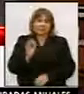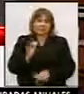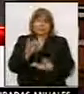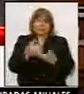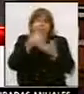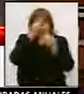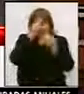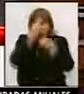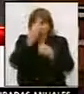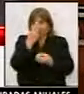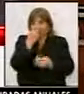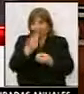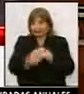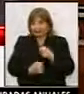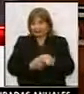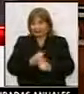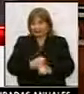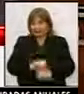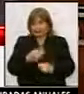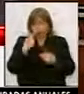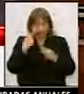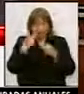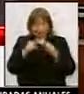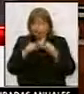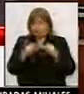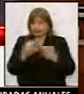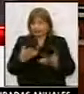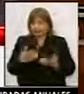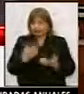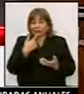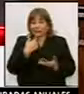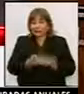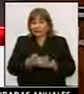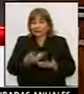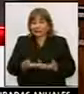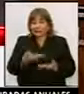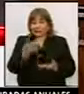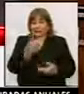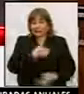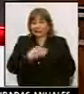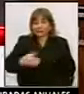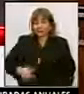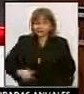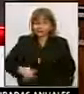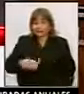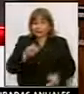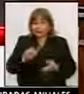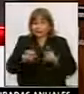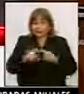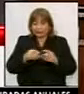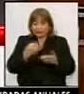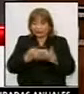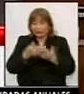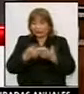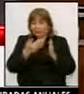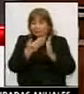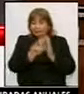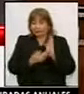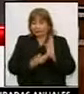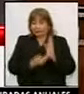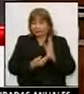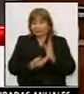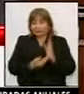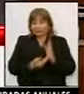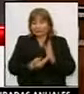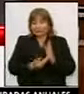la información de un año si hacemos esa investigación. Por eso quisiera plantearle, señor presidente, de acuerdo a la fundamentación, de